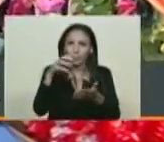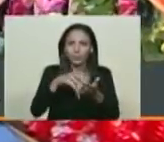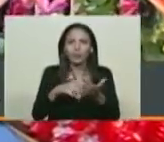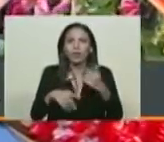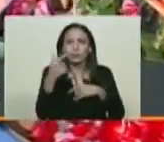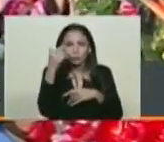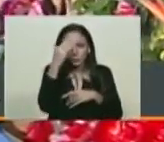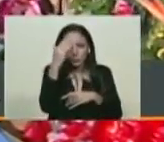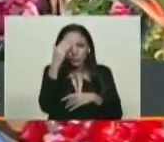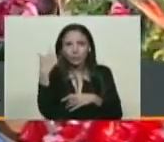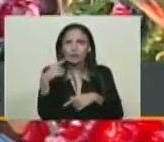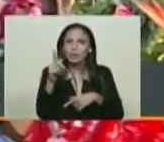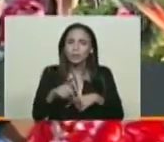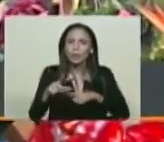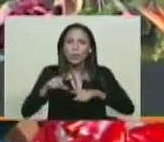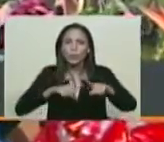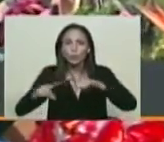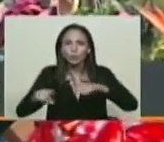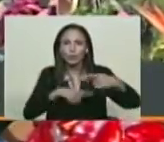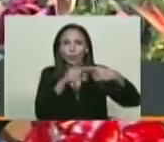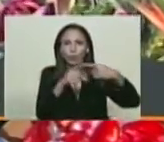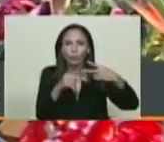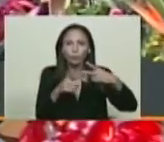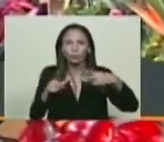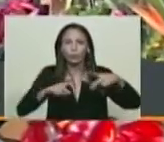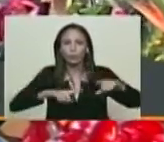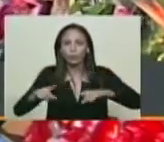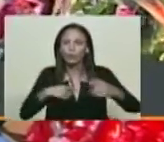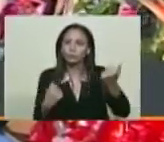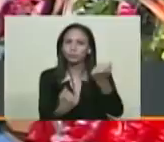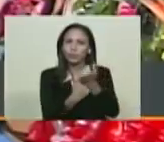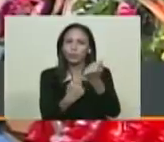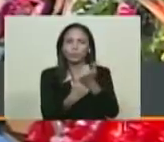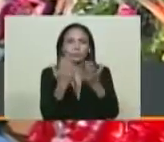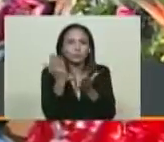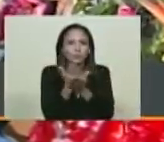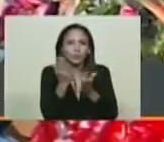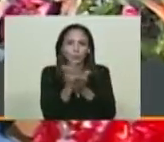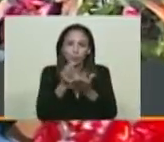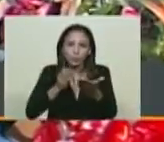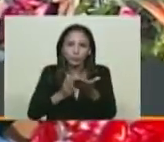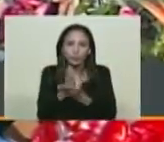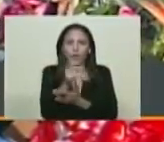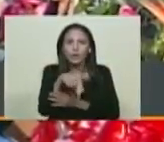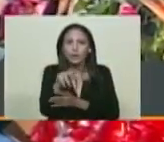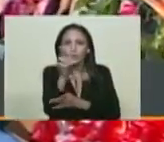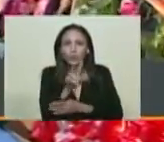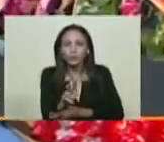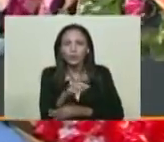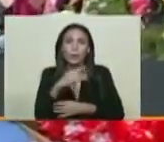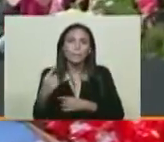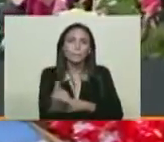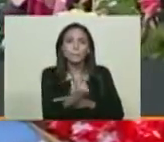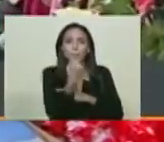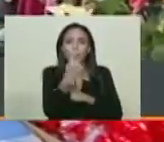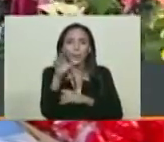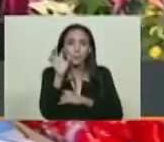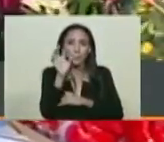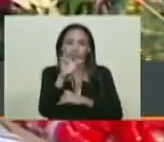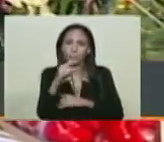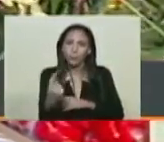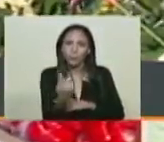Marín en la Coordinación de Desarrollo Agrícola de Miranda, van a apoyarnos y vamos a hacer de Venezuela el primer